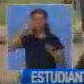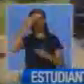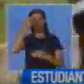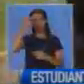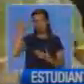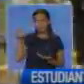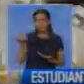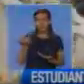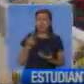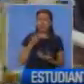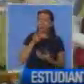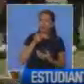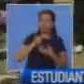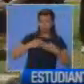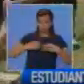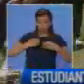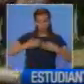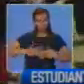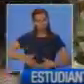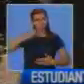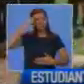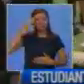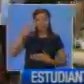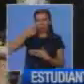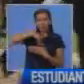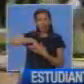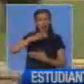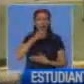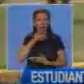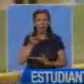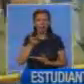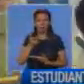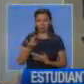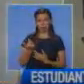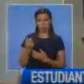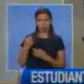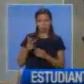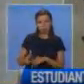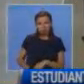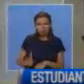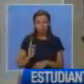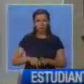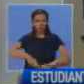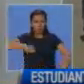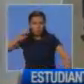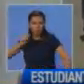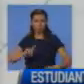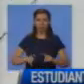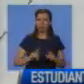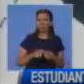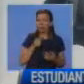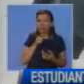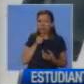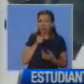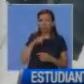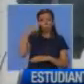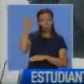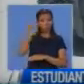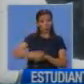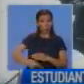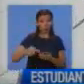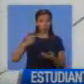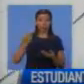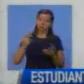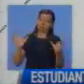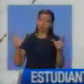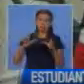dentro a quien está tras el uniforme, tras el tolete, el escudo y el arma. Un día entero los estudiantes del colegio Montúfar, Mejía